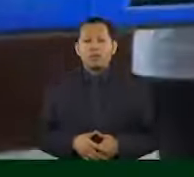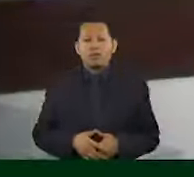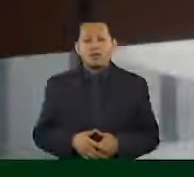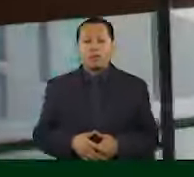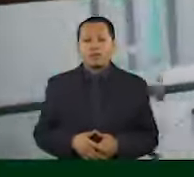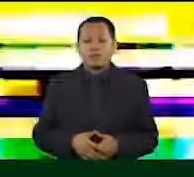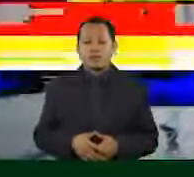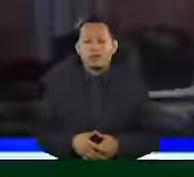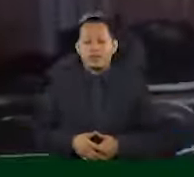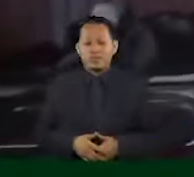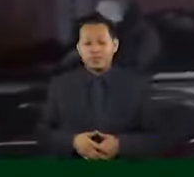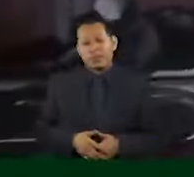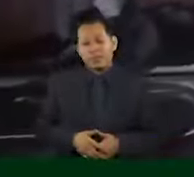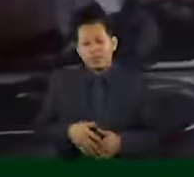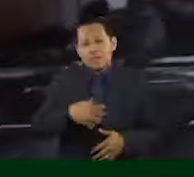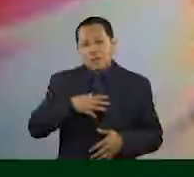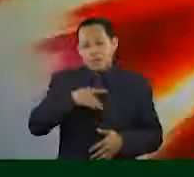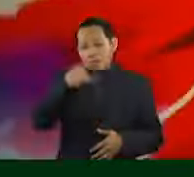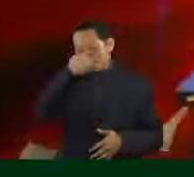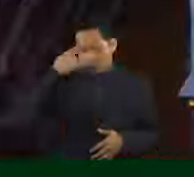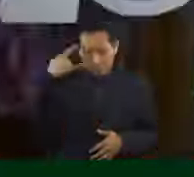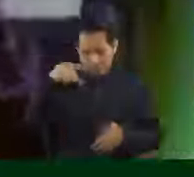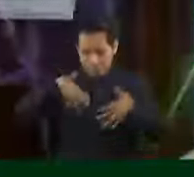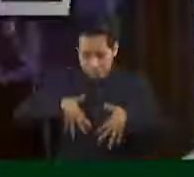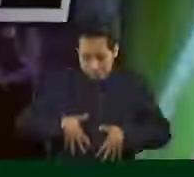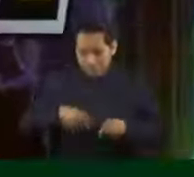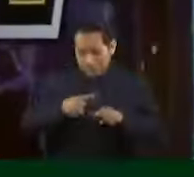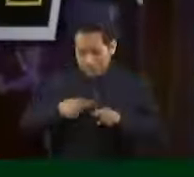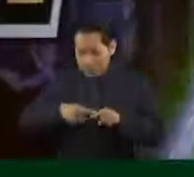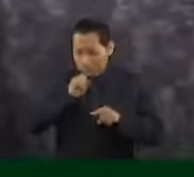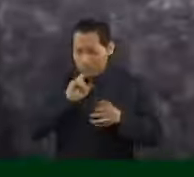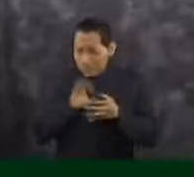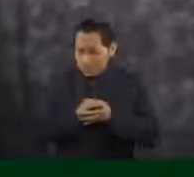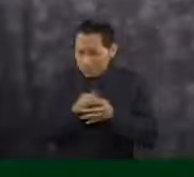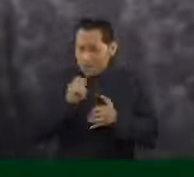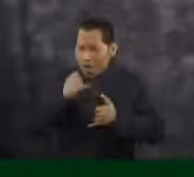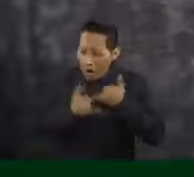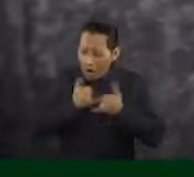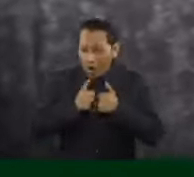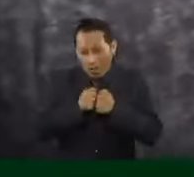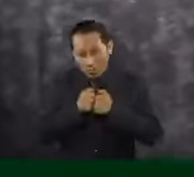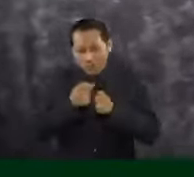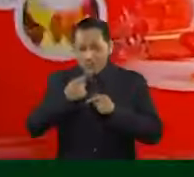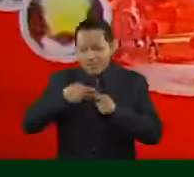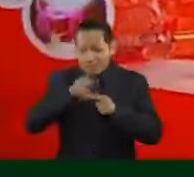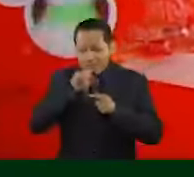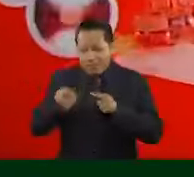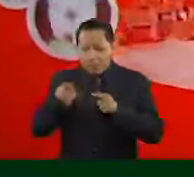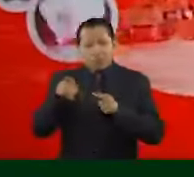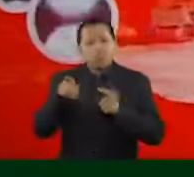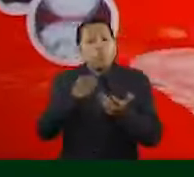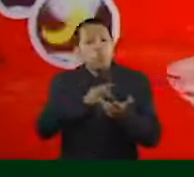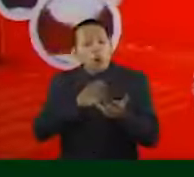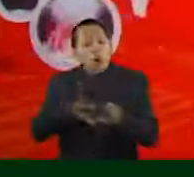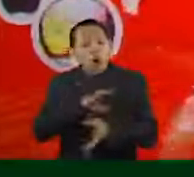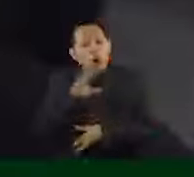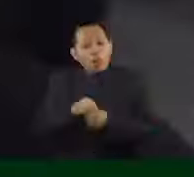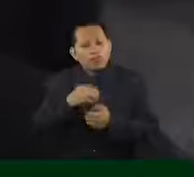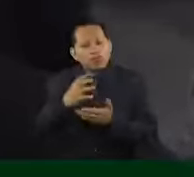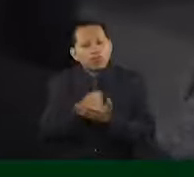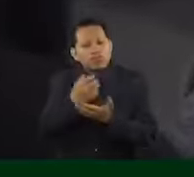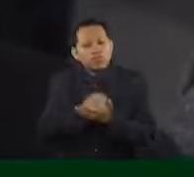Con sus mejores galas del cosplay, sufriendo los glitcheos del juego y la consola, buscando todos los easter eggs,